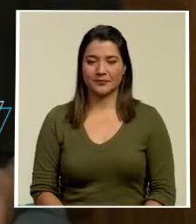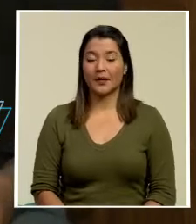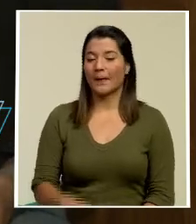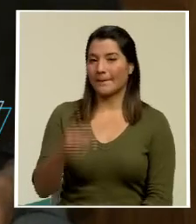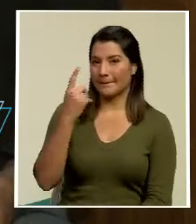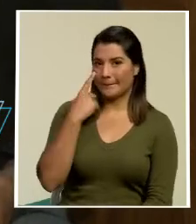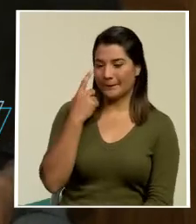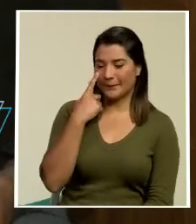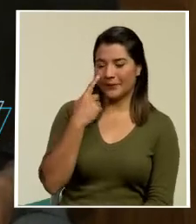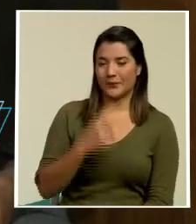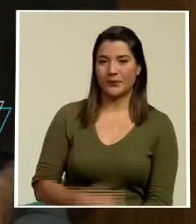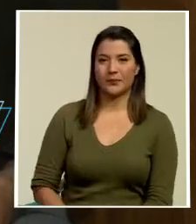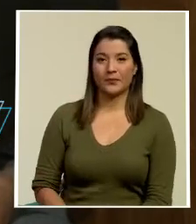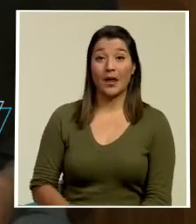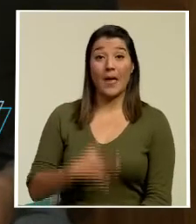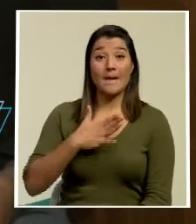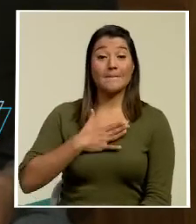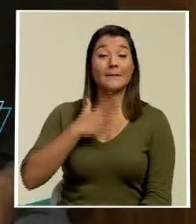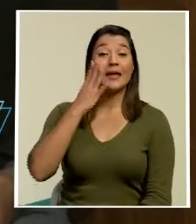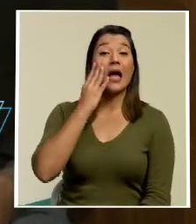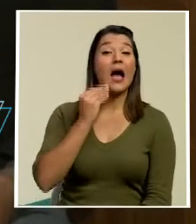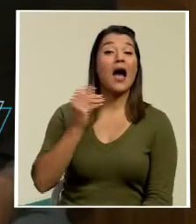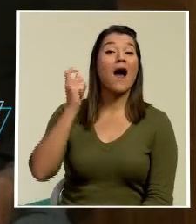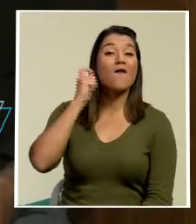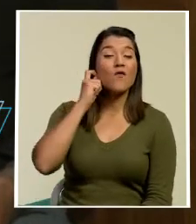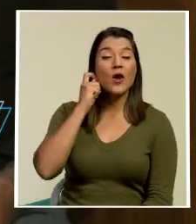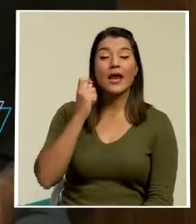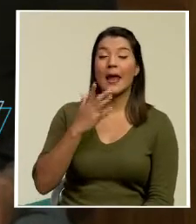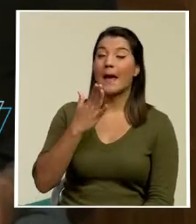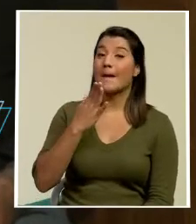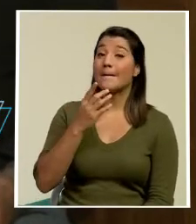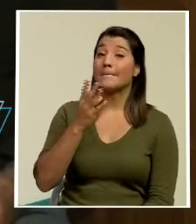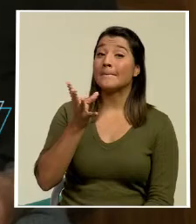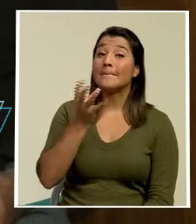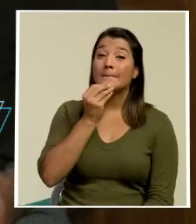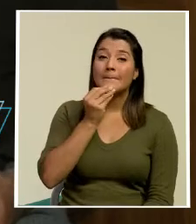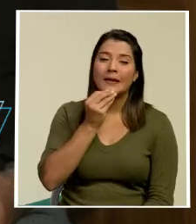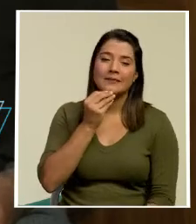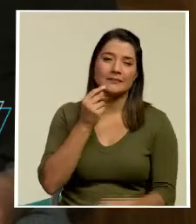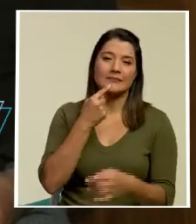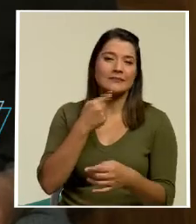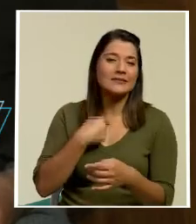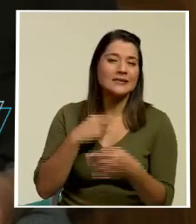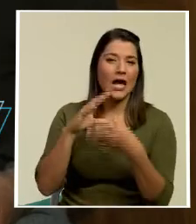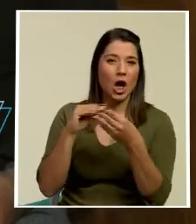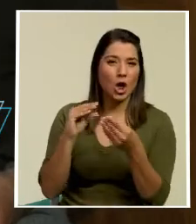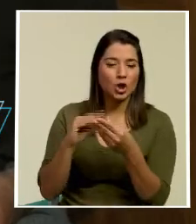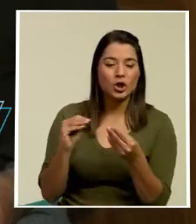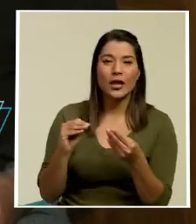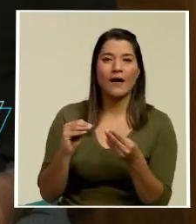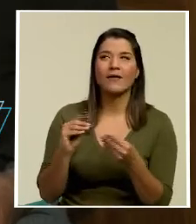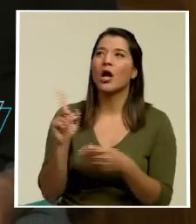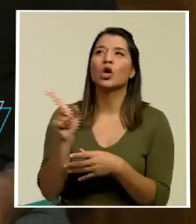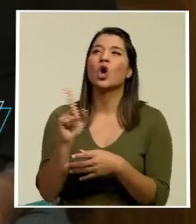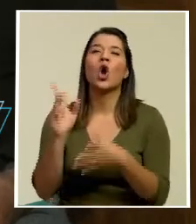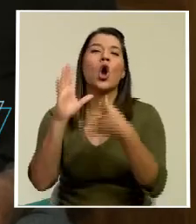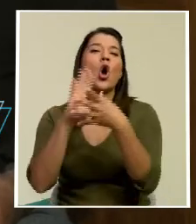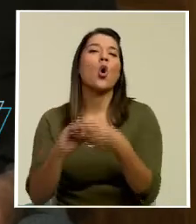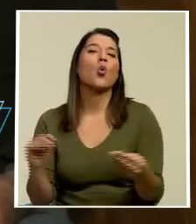Mira, mi abuela me contaba, pues no cuentos